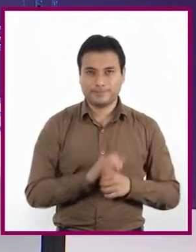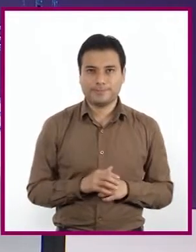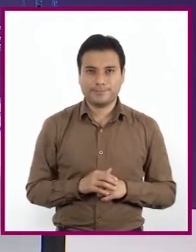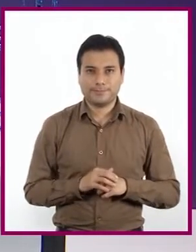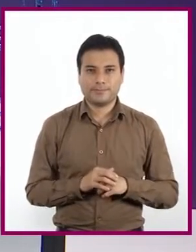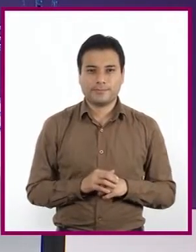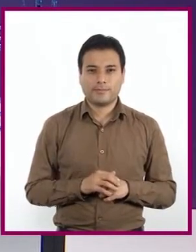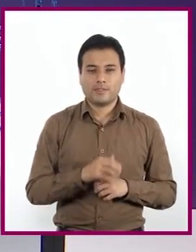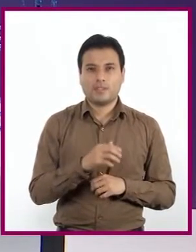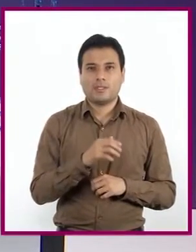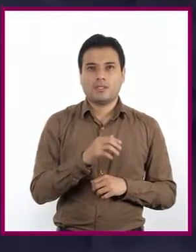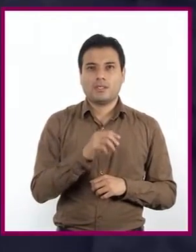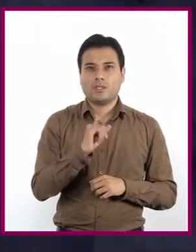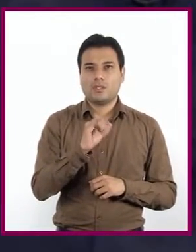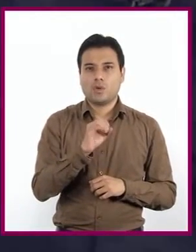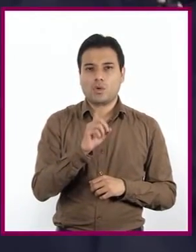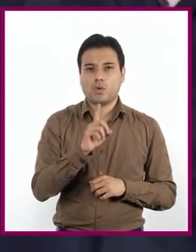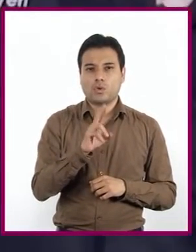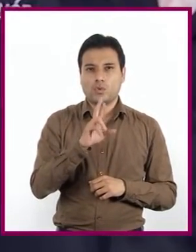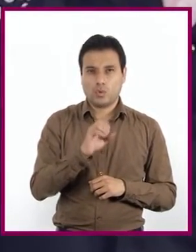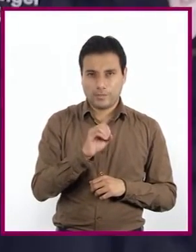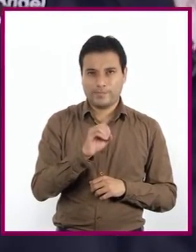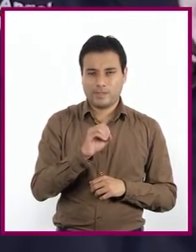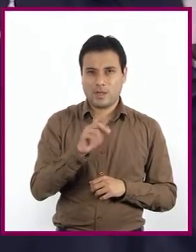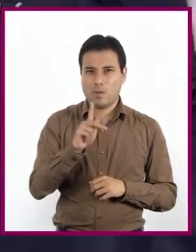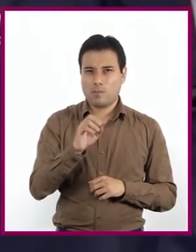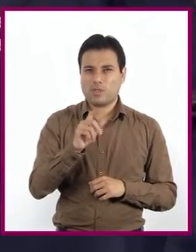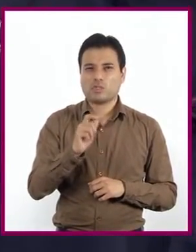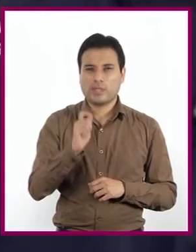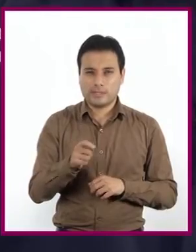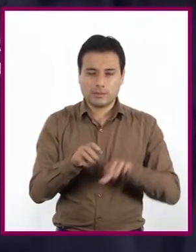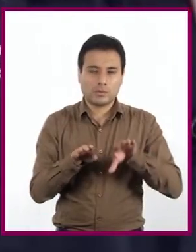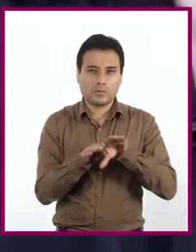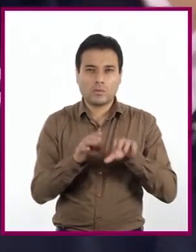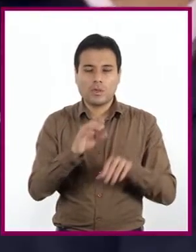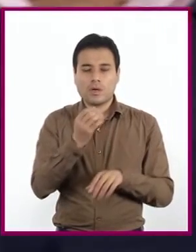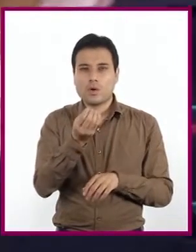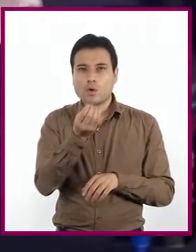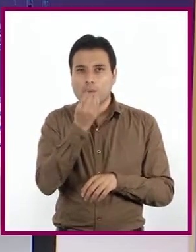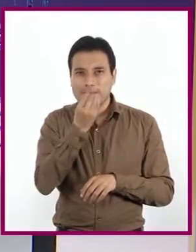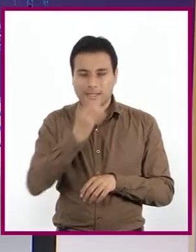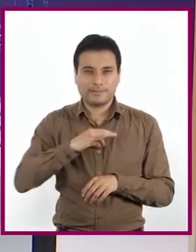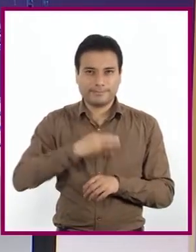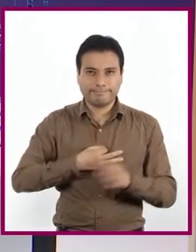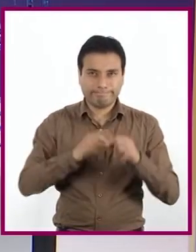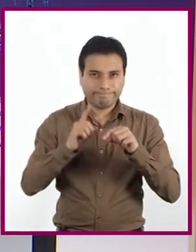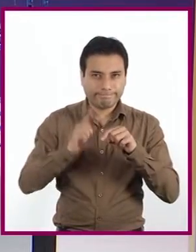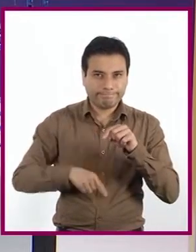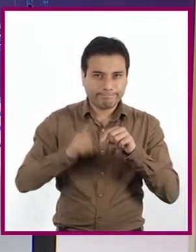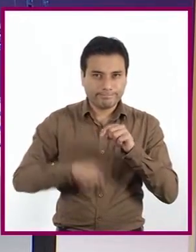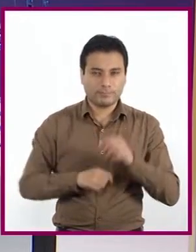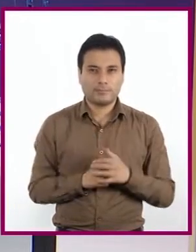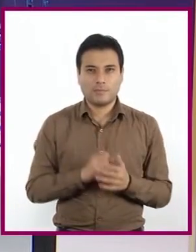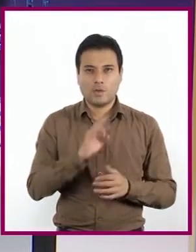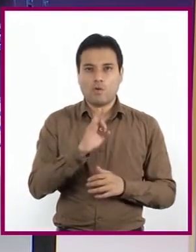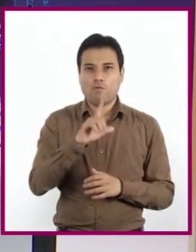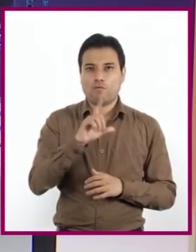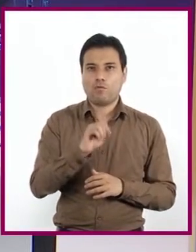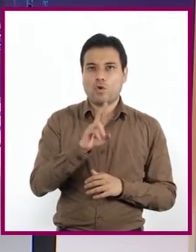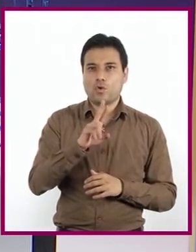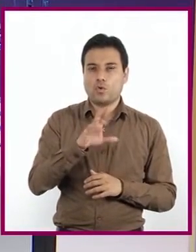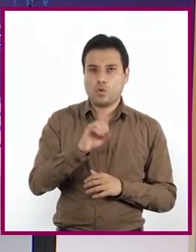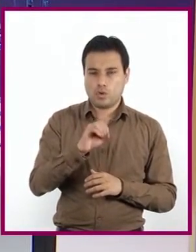El yoduro de potasio se utiliza como desinfectante de alimentos. El fluoruro de